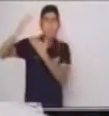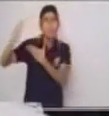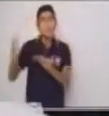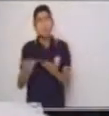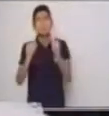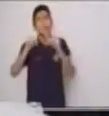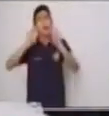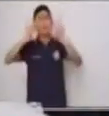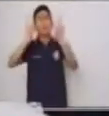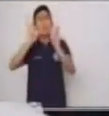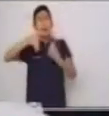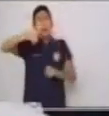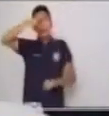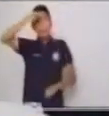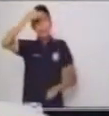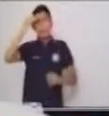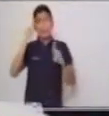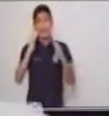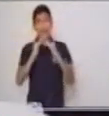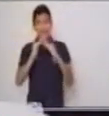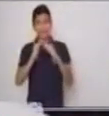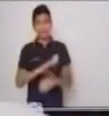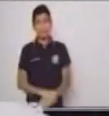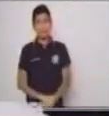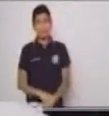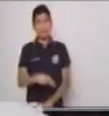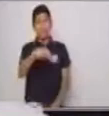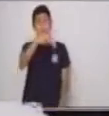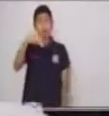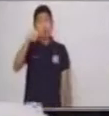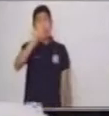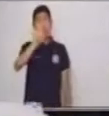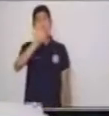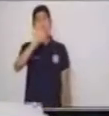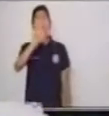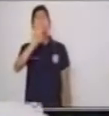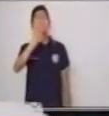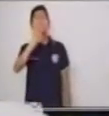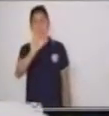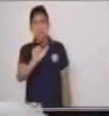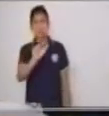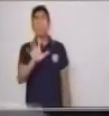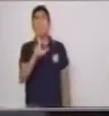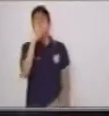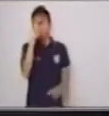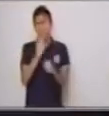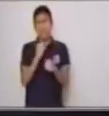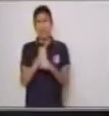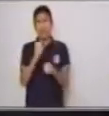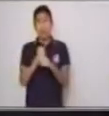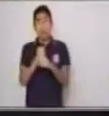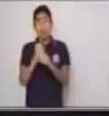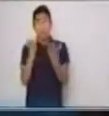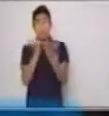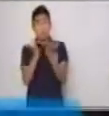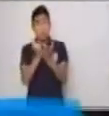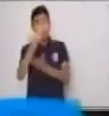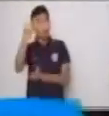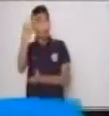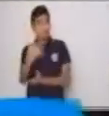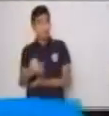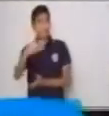espacio educativo Aprendo en Casa. Soy Silvia Vázquez y trabajo en la Escuela Oficial de Párvulos